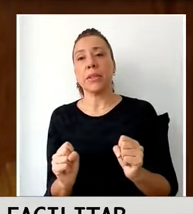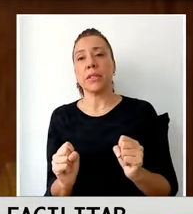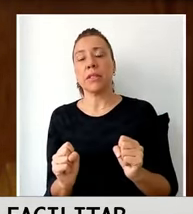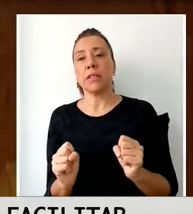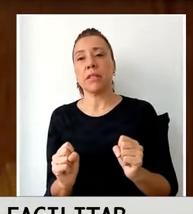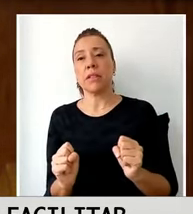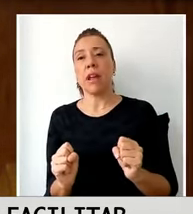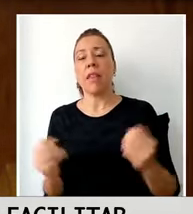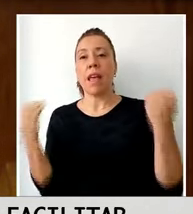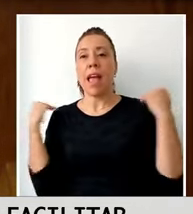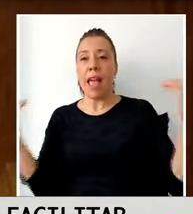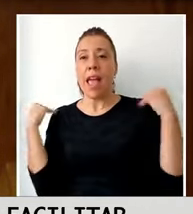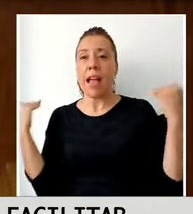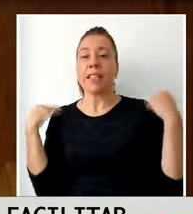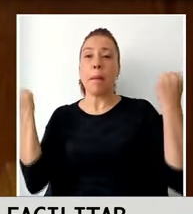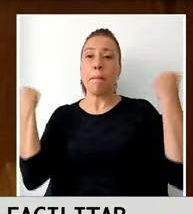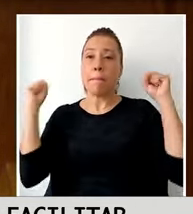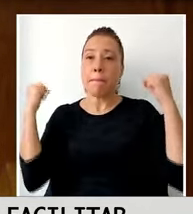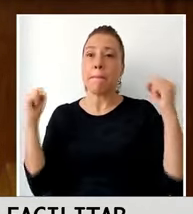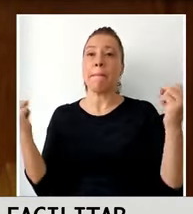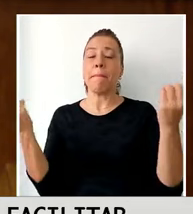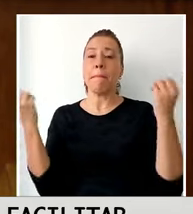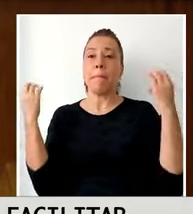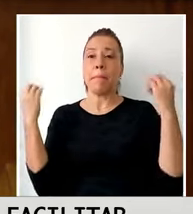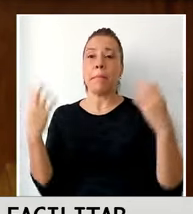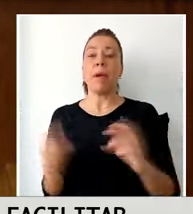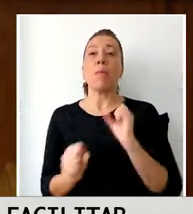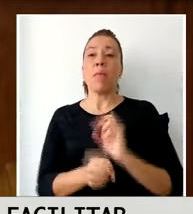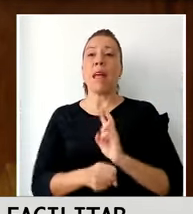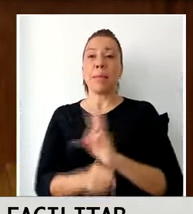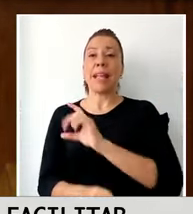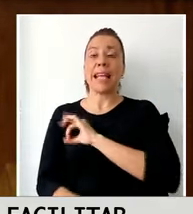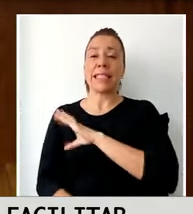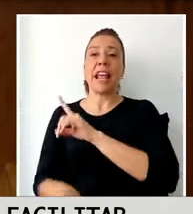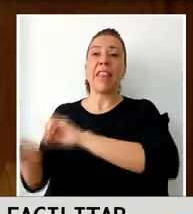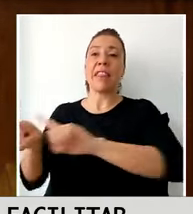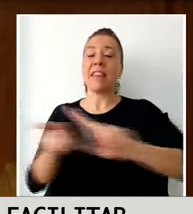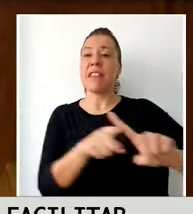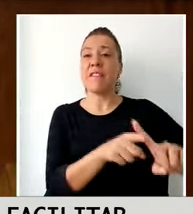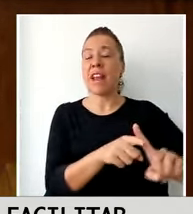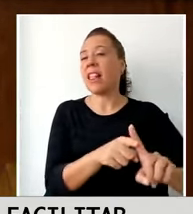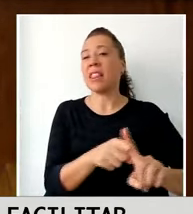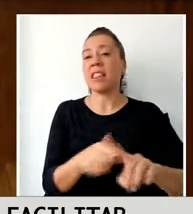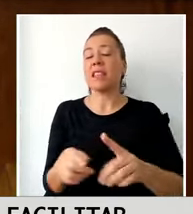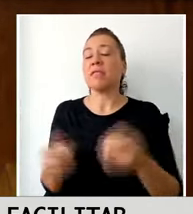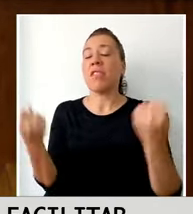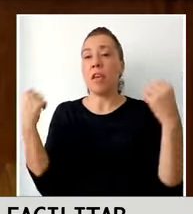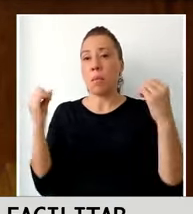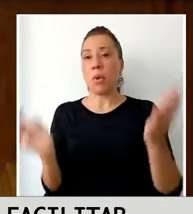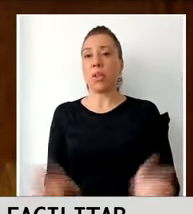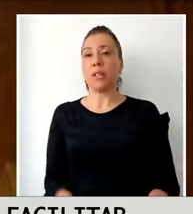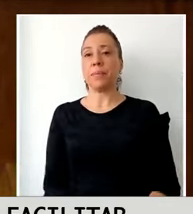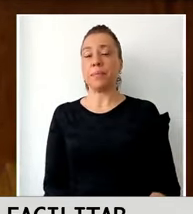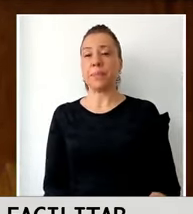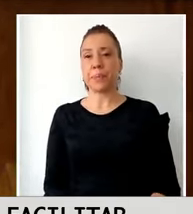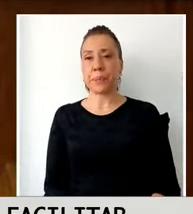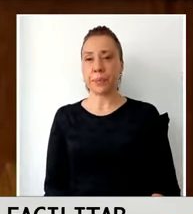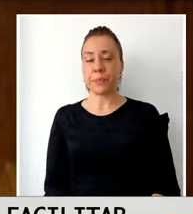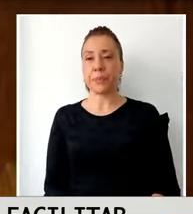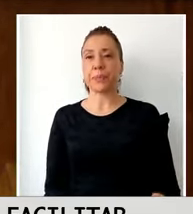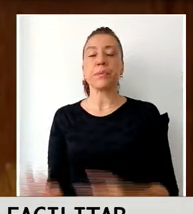practicar Y representar a Chile en diferentes disciplinas deportivas en cuanto a su fundamentos